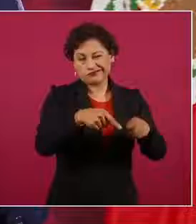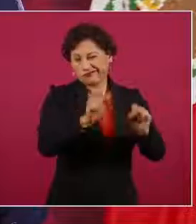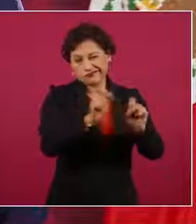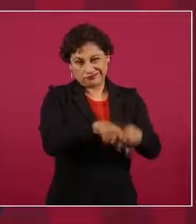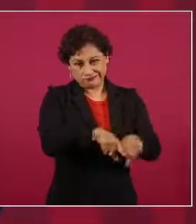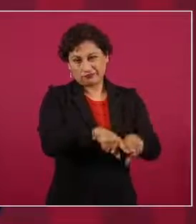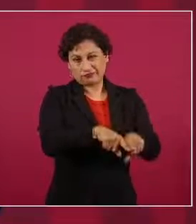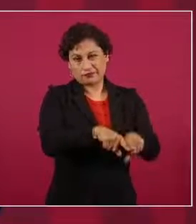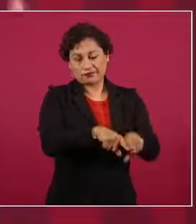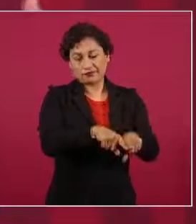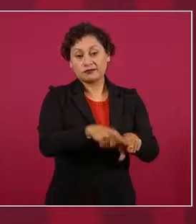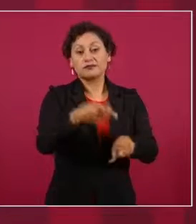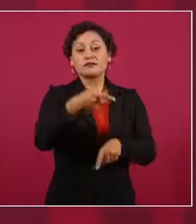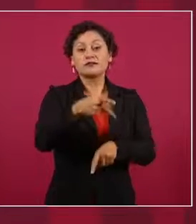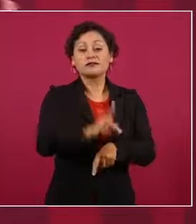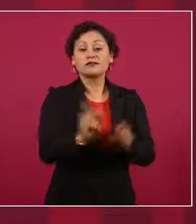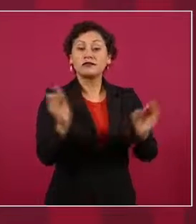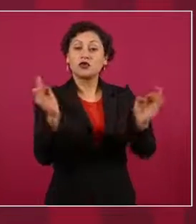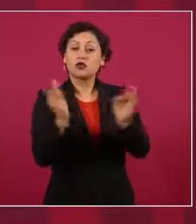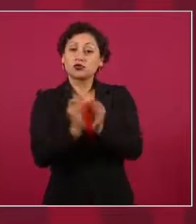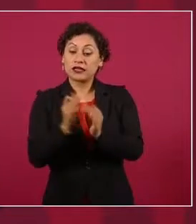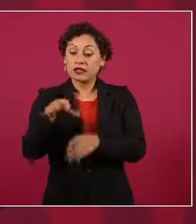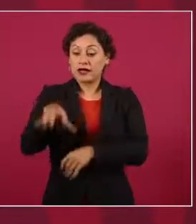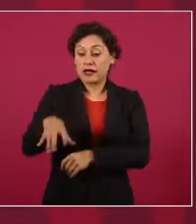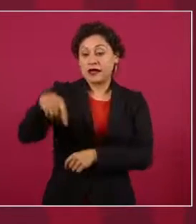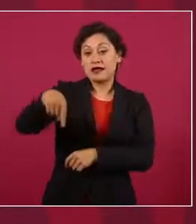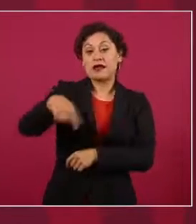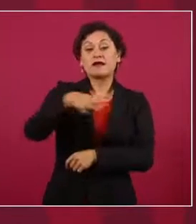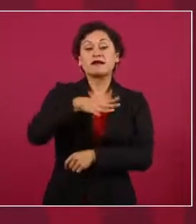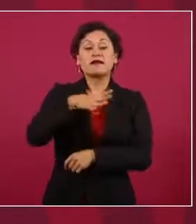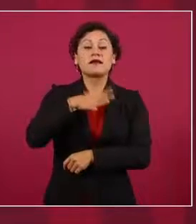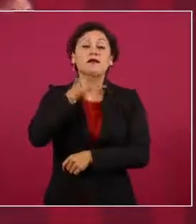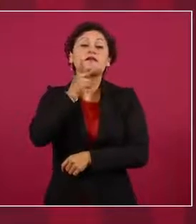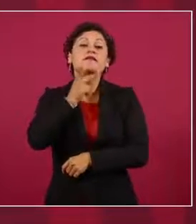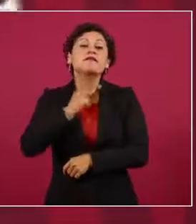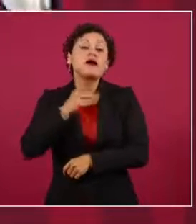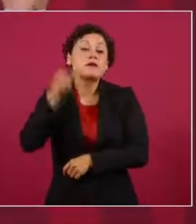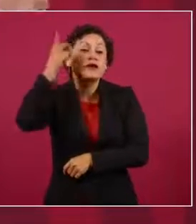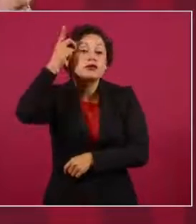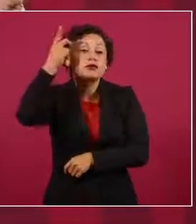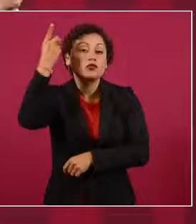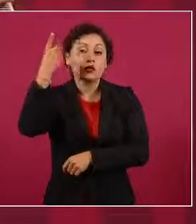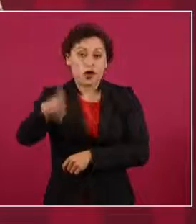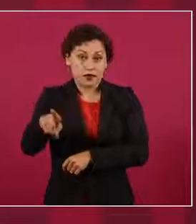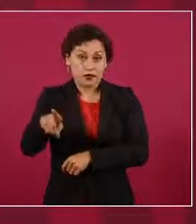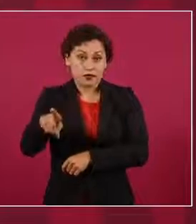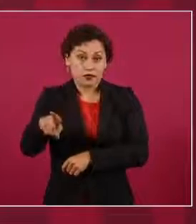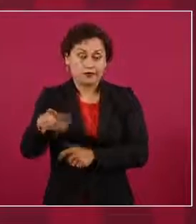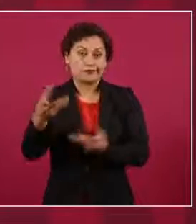junto hay un yacimiento de Pemex Y cuando esto sucede,